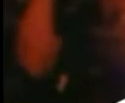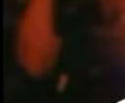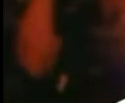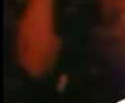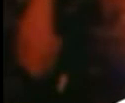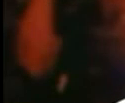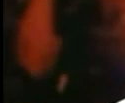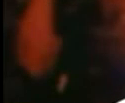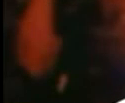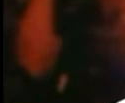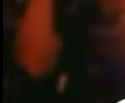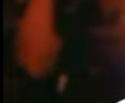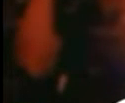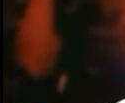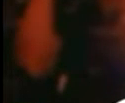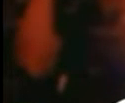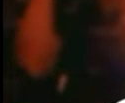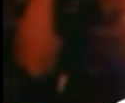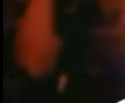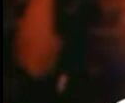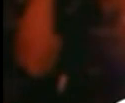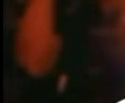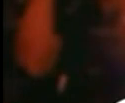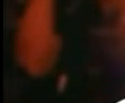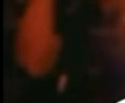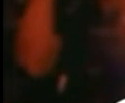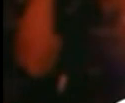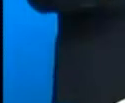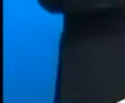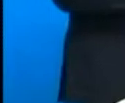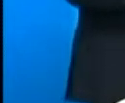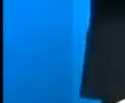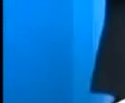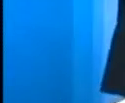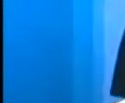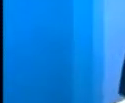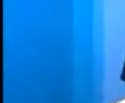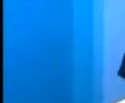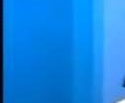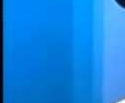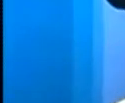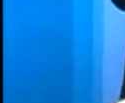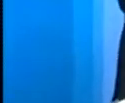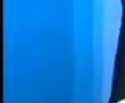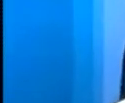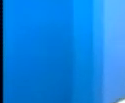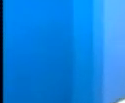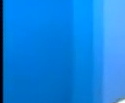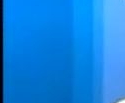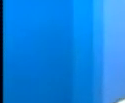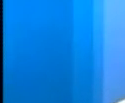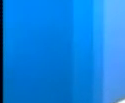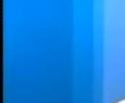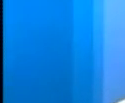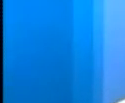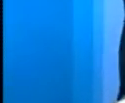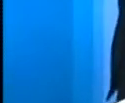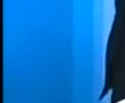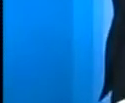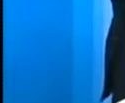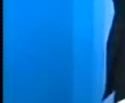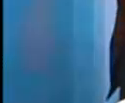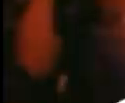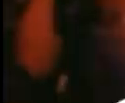Nara, pero ahora con el marido. El marido organiza cabalgatas en el sur. Sí. Hombre que se muestra como de campo. Entonces lleva la boina,